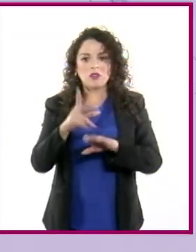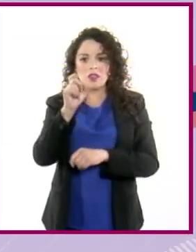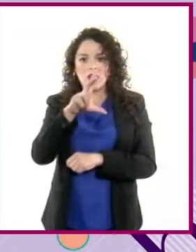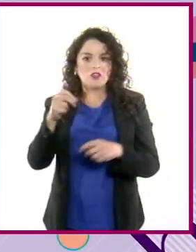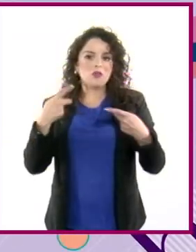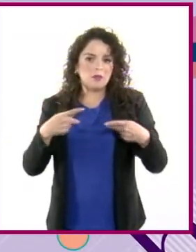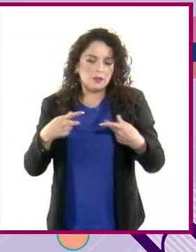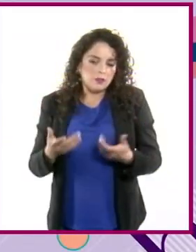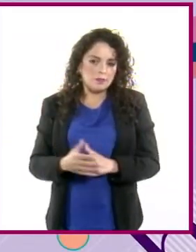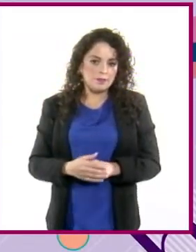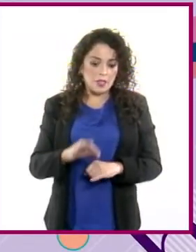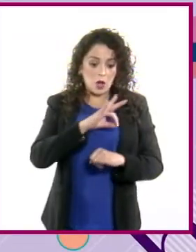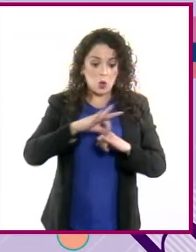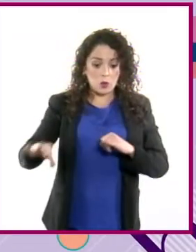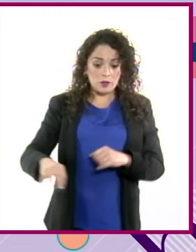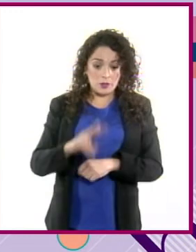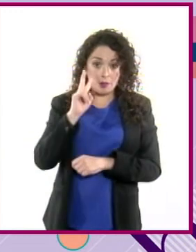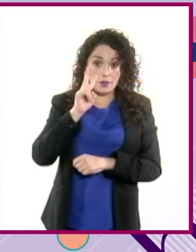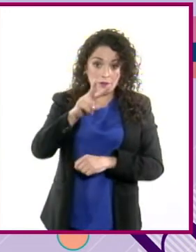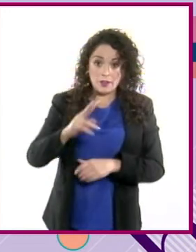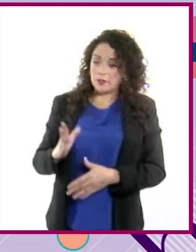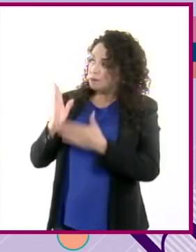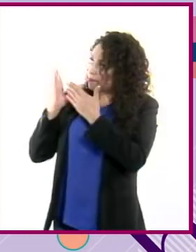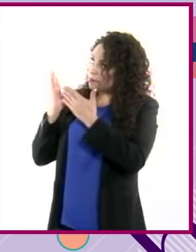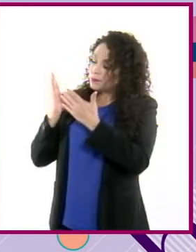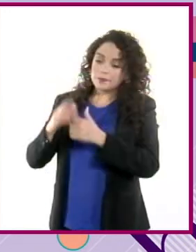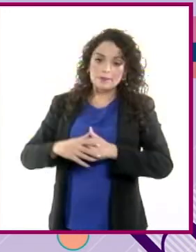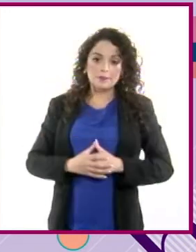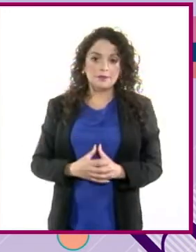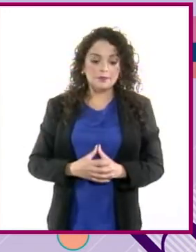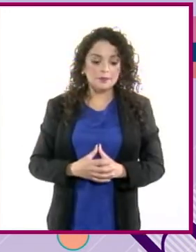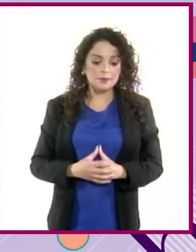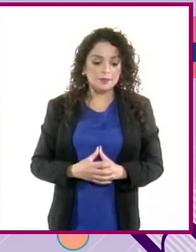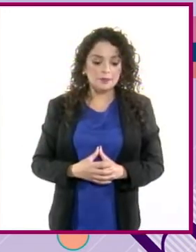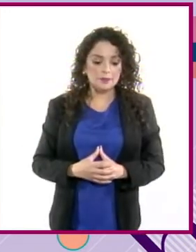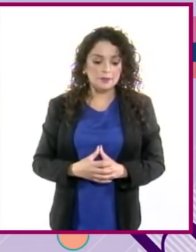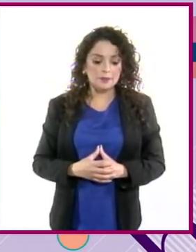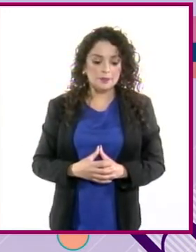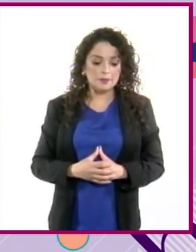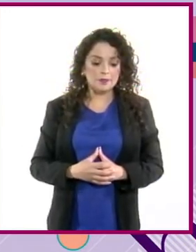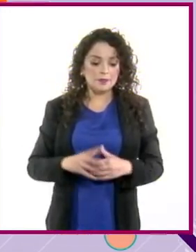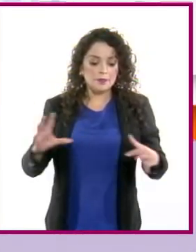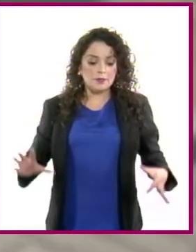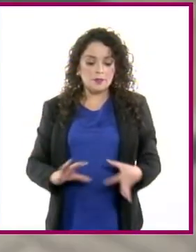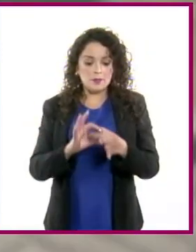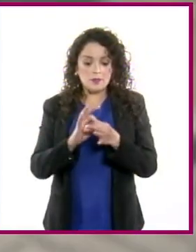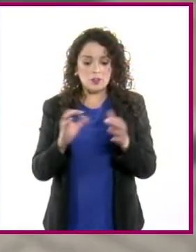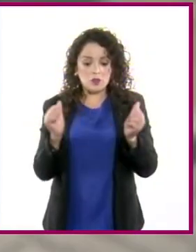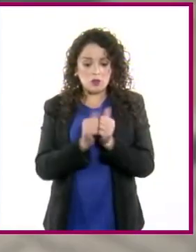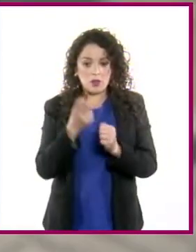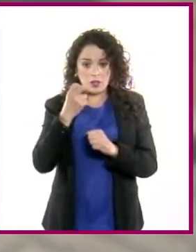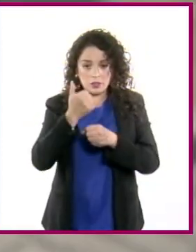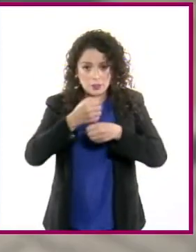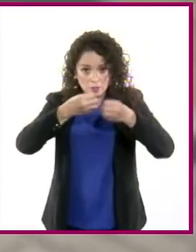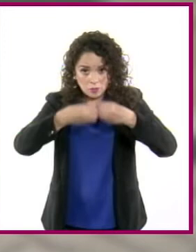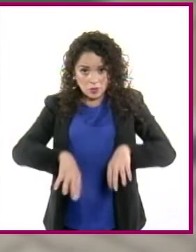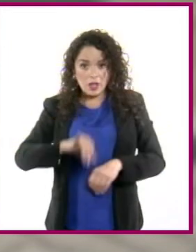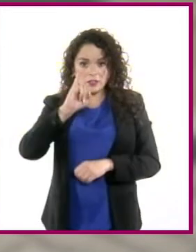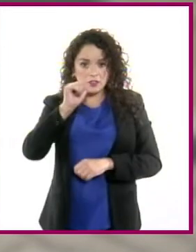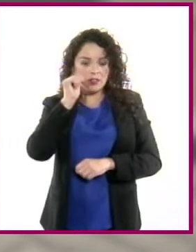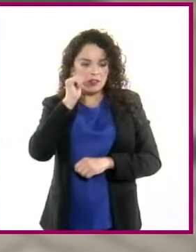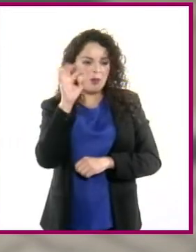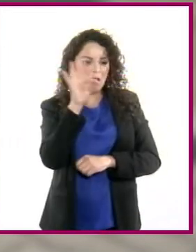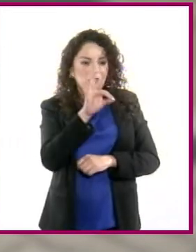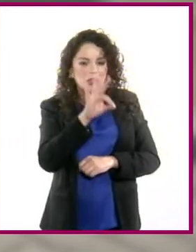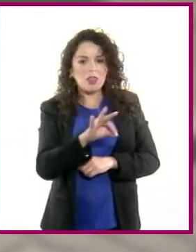Por último, nos dimos cuenta de que hay muchas relaciones sociales que se basan, si no directamente en la violencia, al menos sí en la agresión,